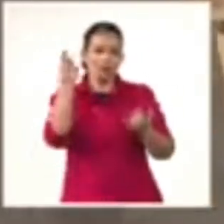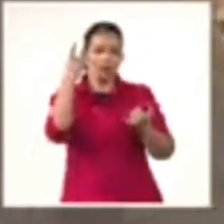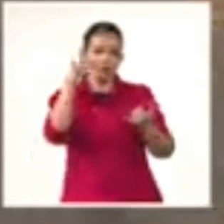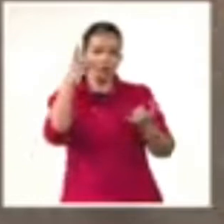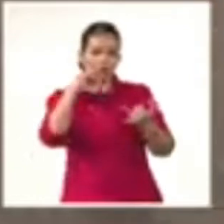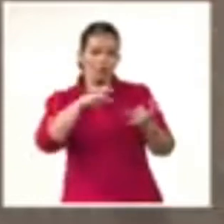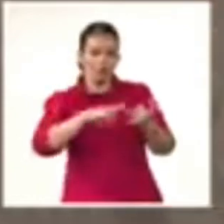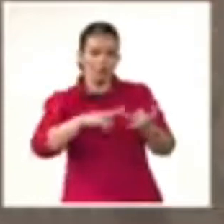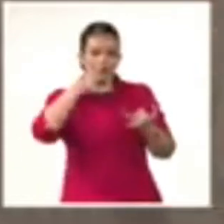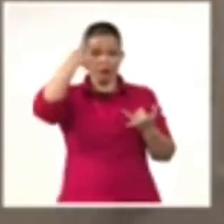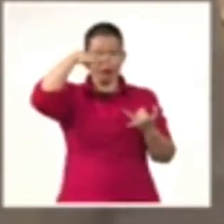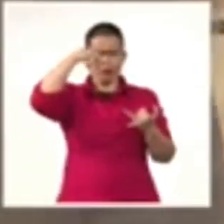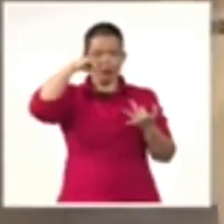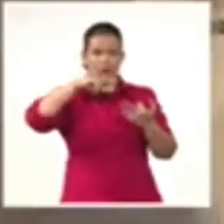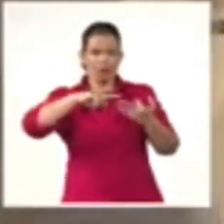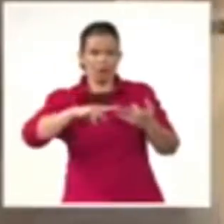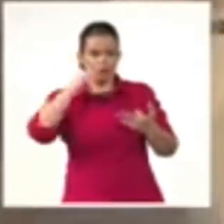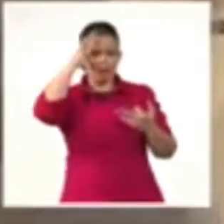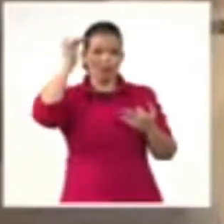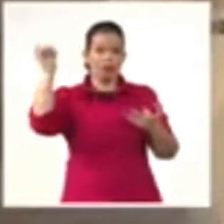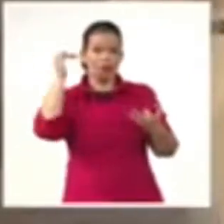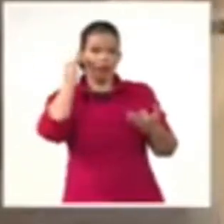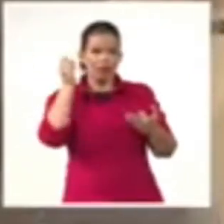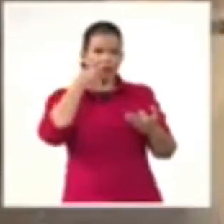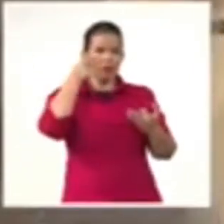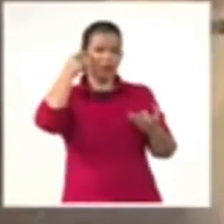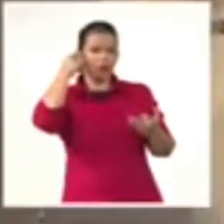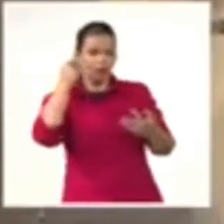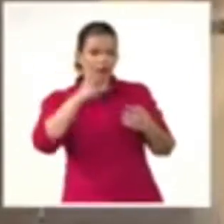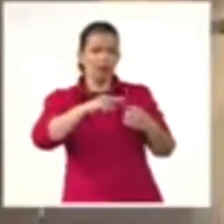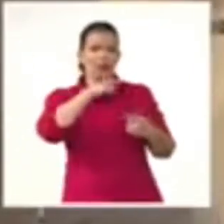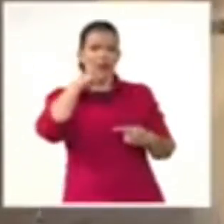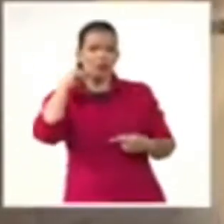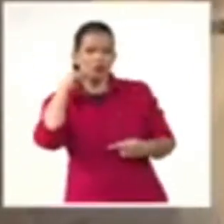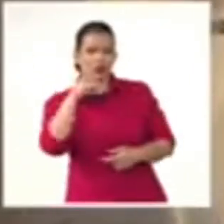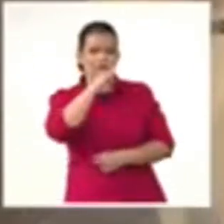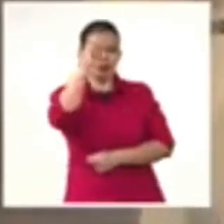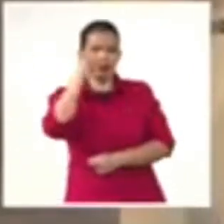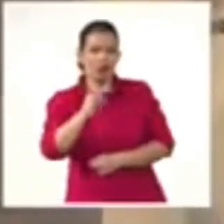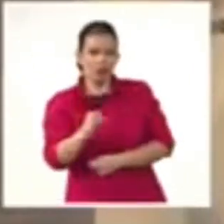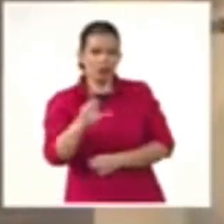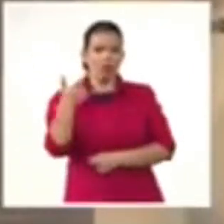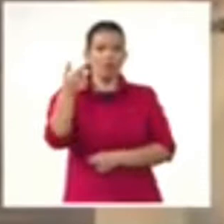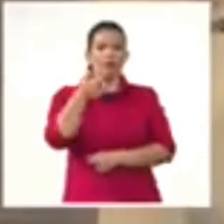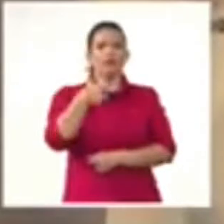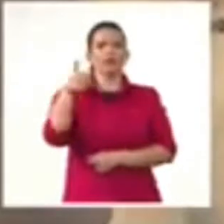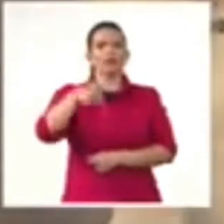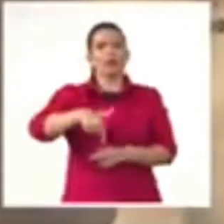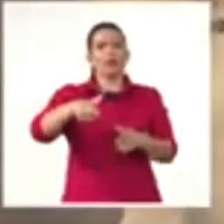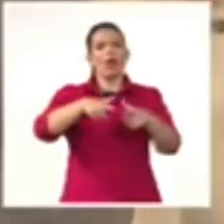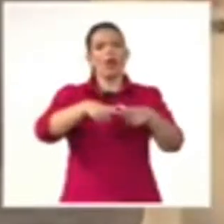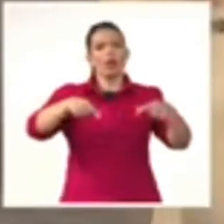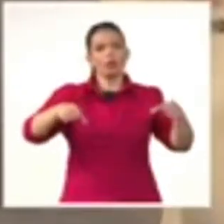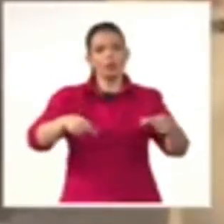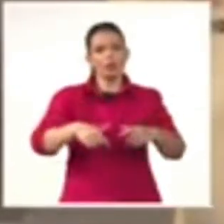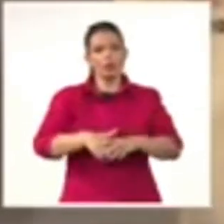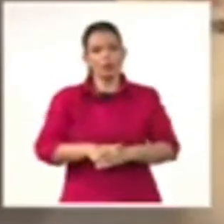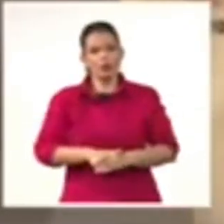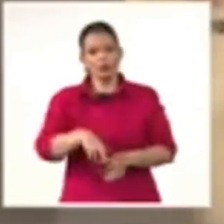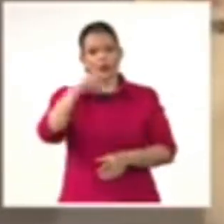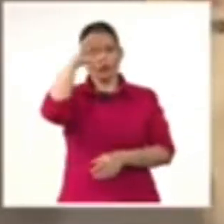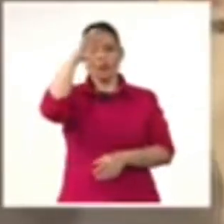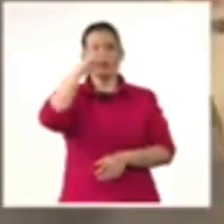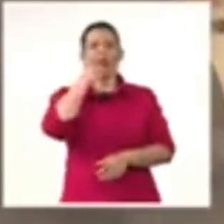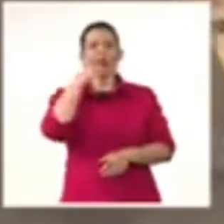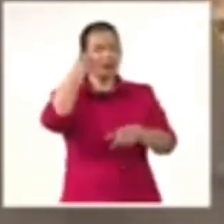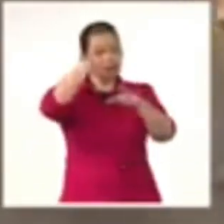Nicaragua, China, Rusia, Italia, Japón, San Vicente y las Granadinas y República Dominicana,